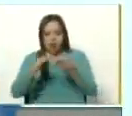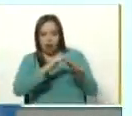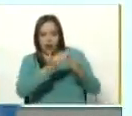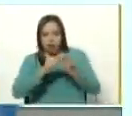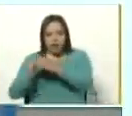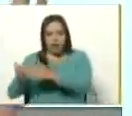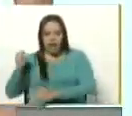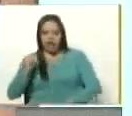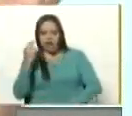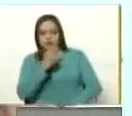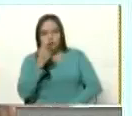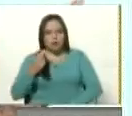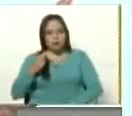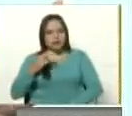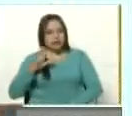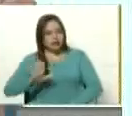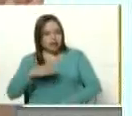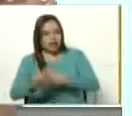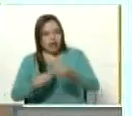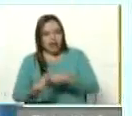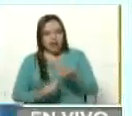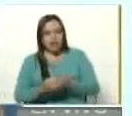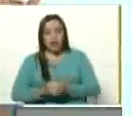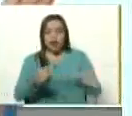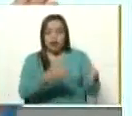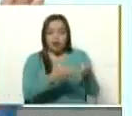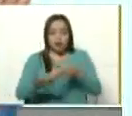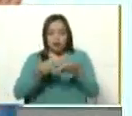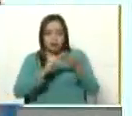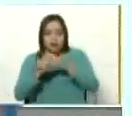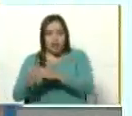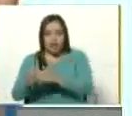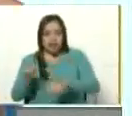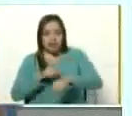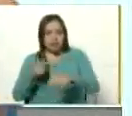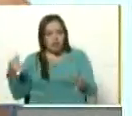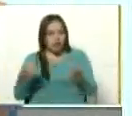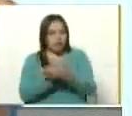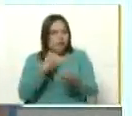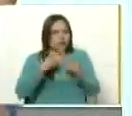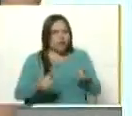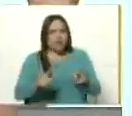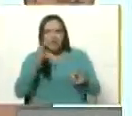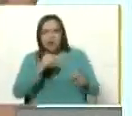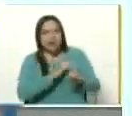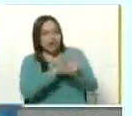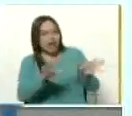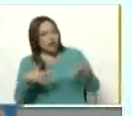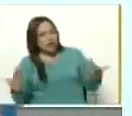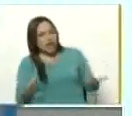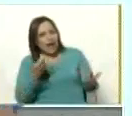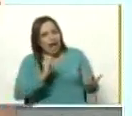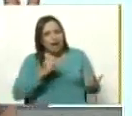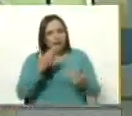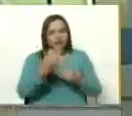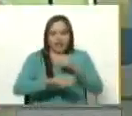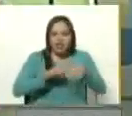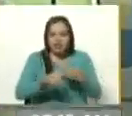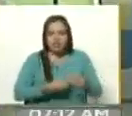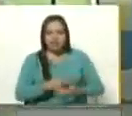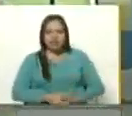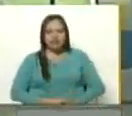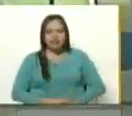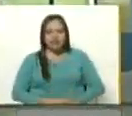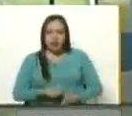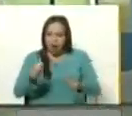los medios comunitarios alternativos en pleno golpe de Estado, pero que no estaba claro qué era lo que realmente estaba ocurriendo, en qué momento se dan